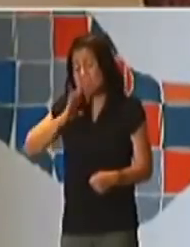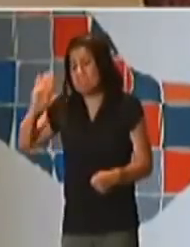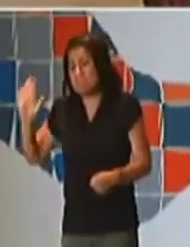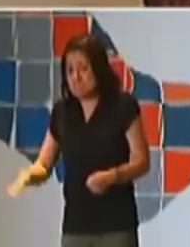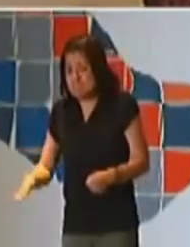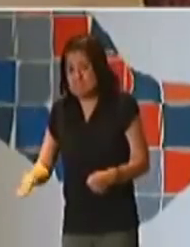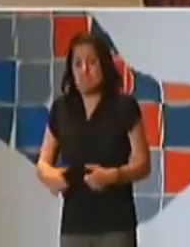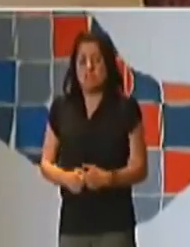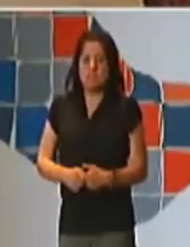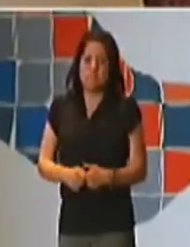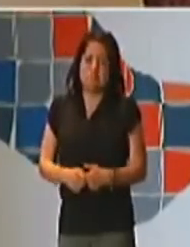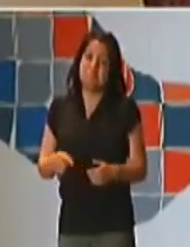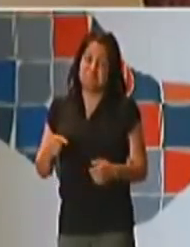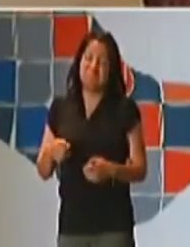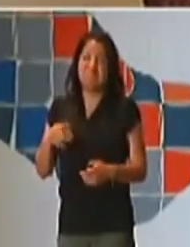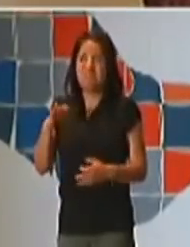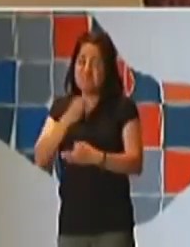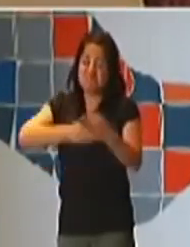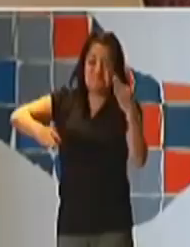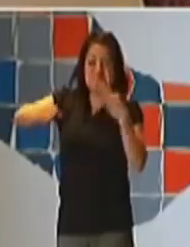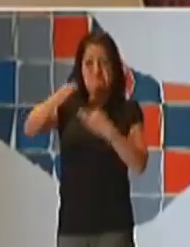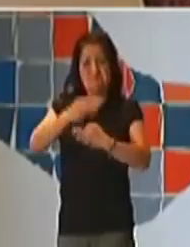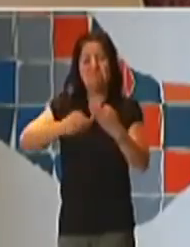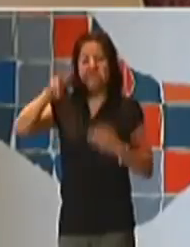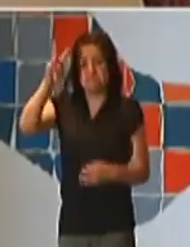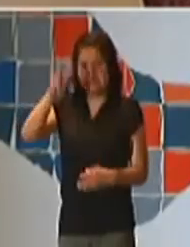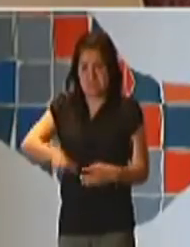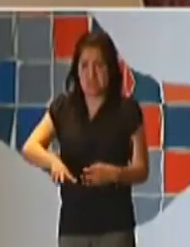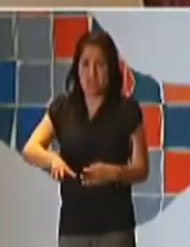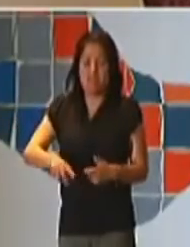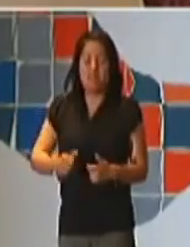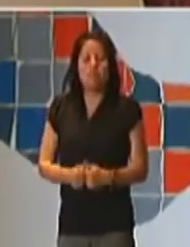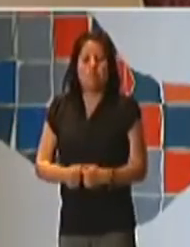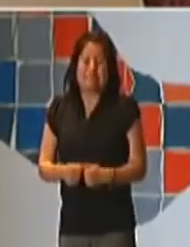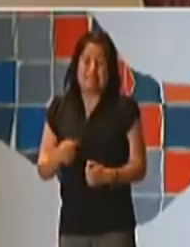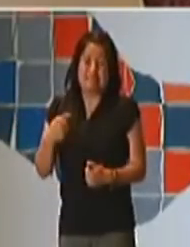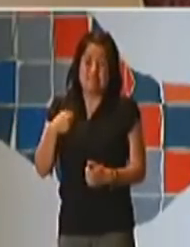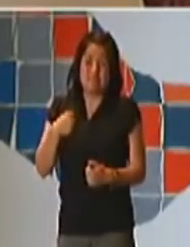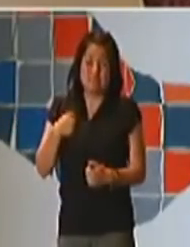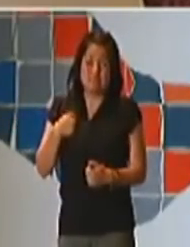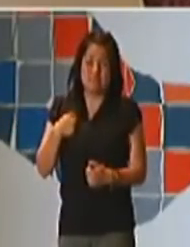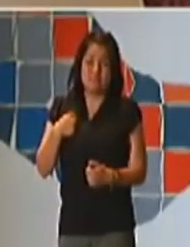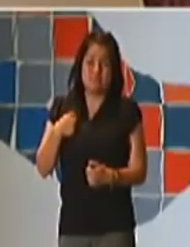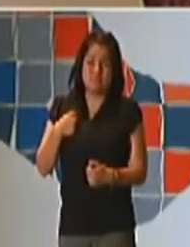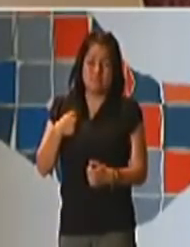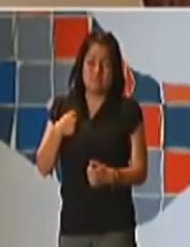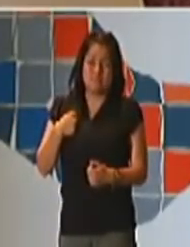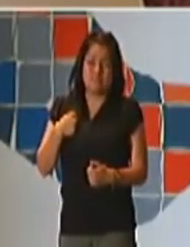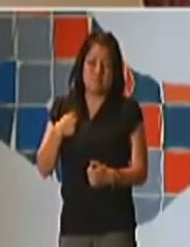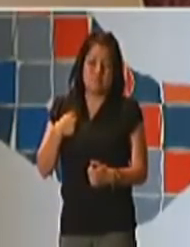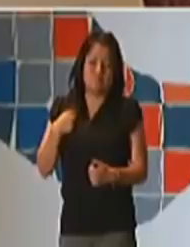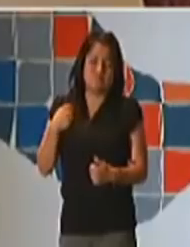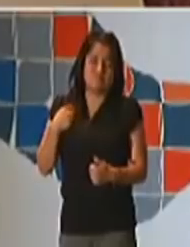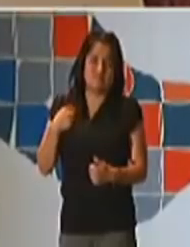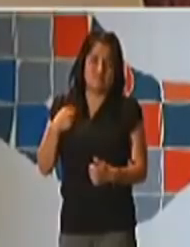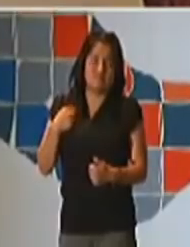historia real para acabar que se me fue la mano con me parece con con las teorías